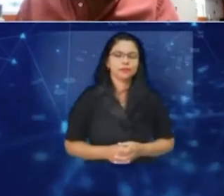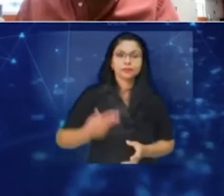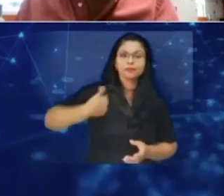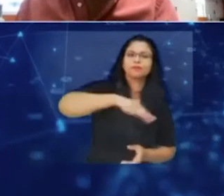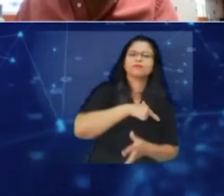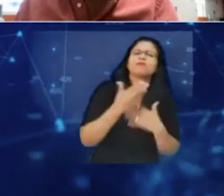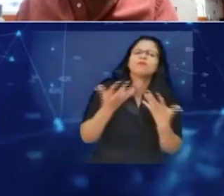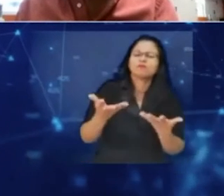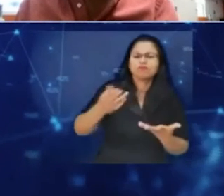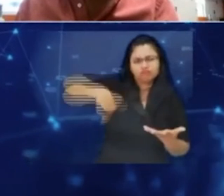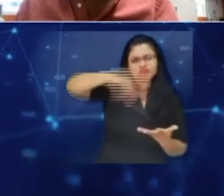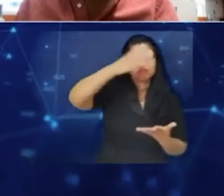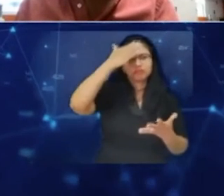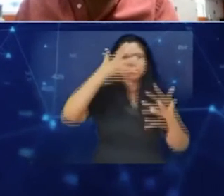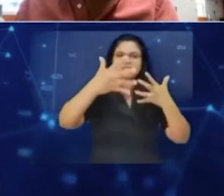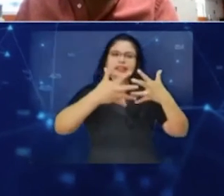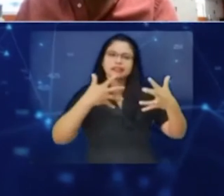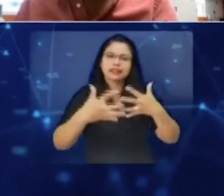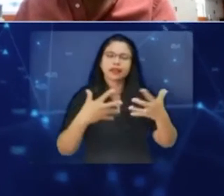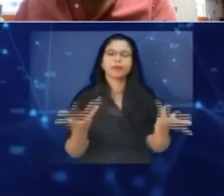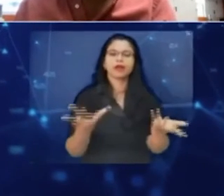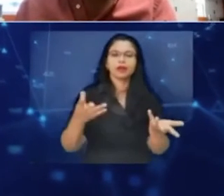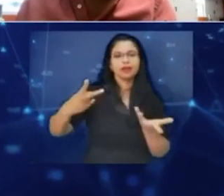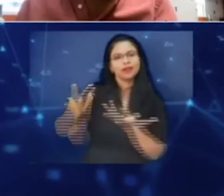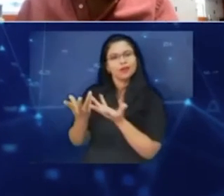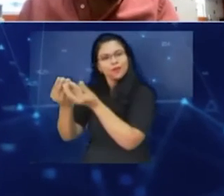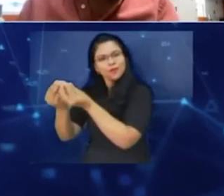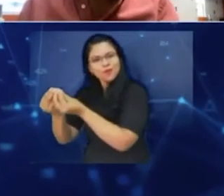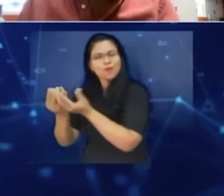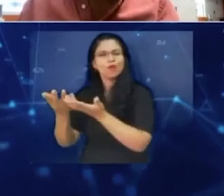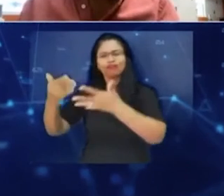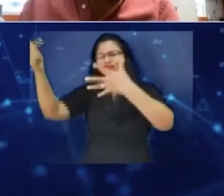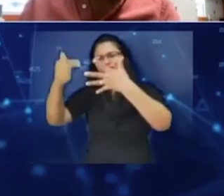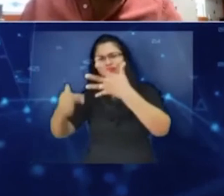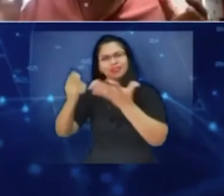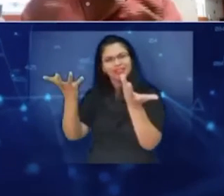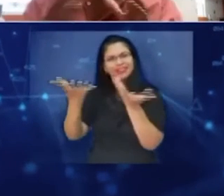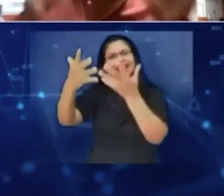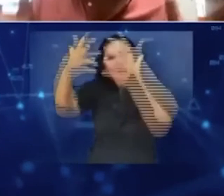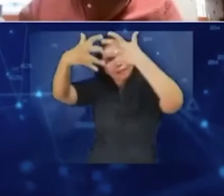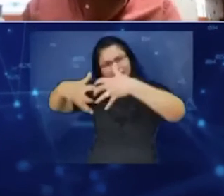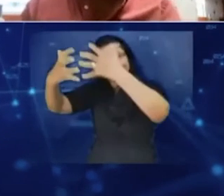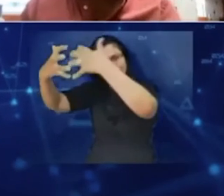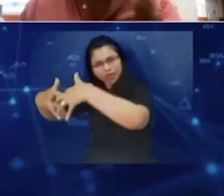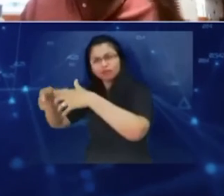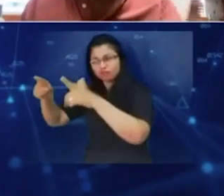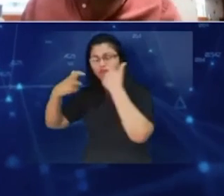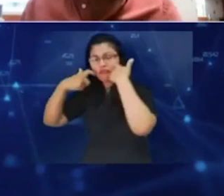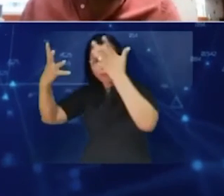como todos los sistemas que tanto mis colegas de Telesat como OneWeb y otros operadores satelitales, bueno, estamos enfocándonos a diferentes